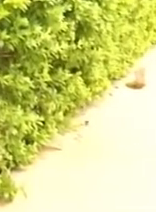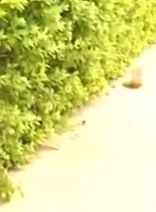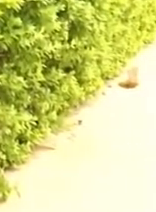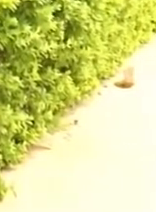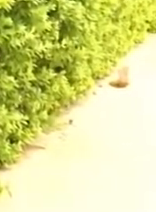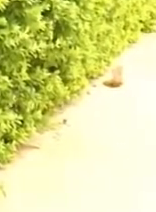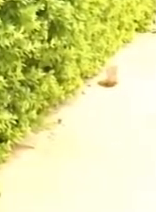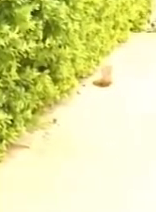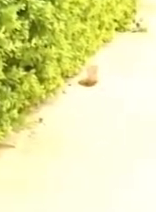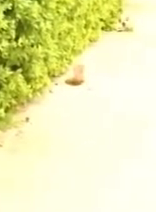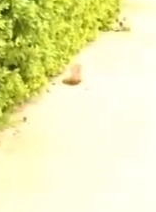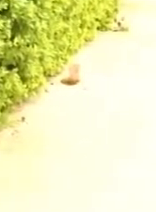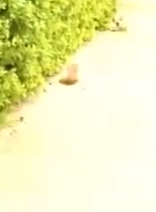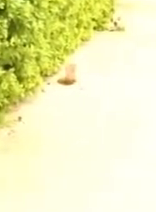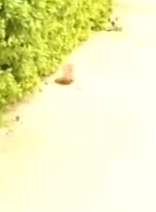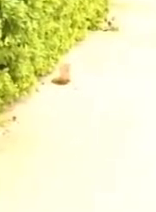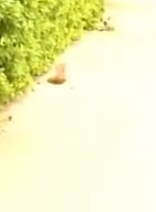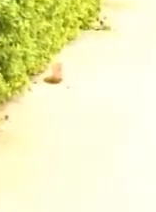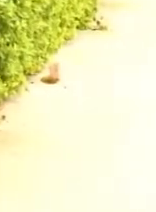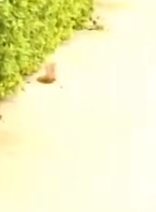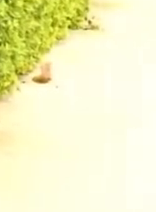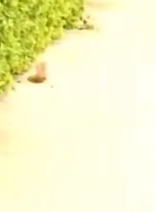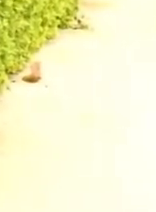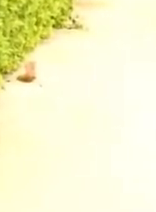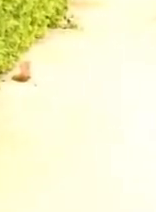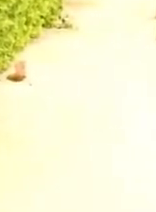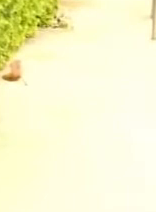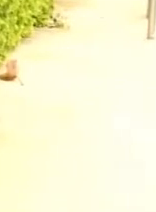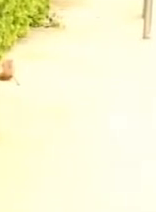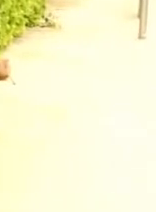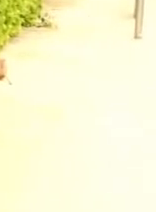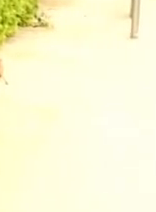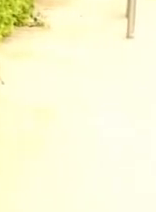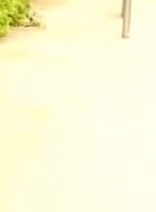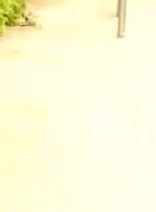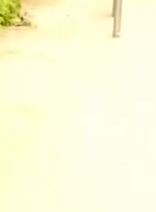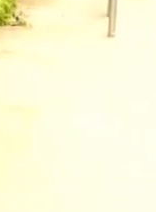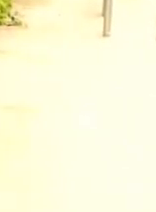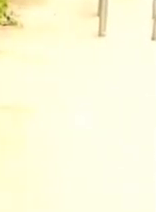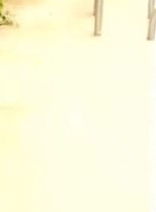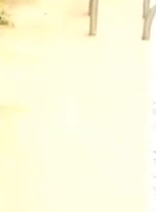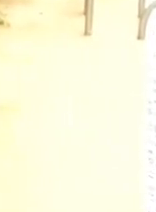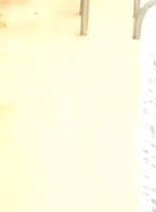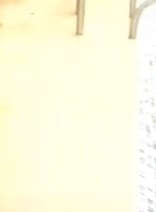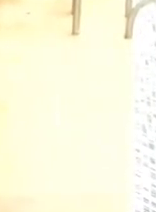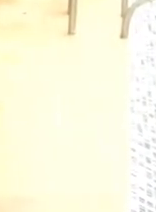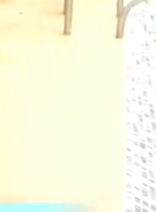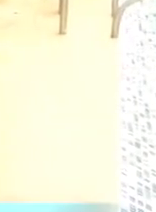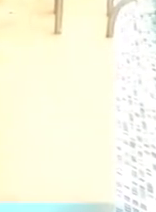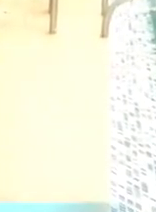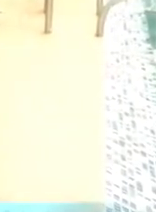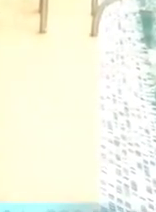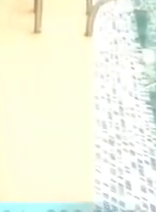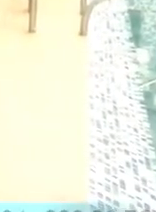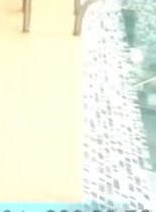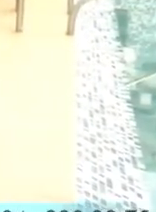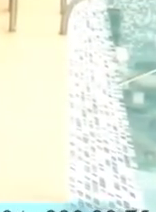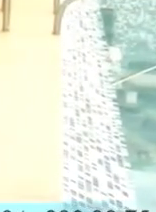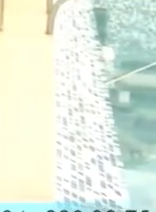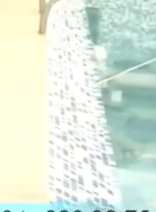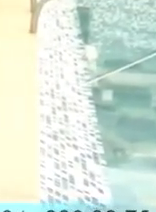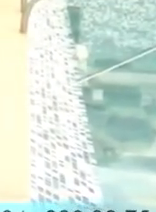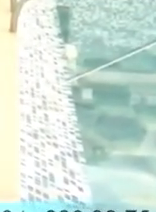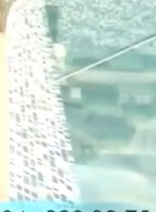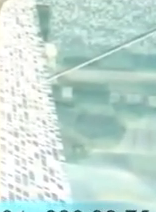enferme entonces ahí empieza la historia clínica porque es que muchas personas están buscando es